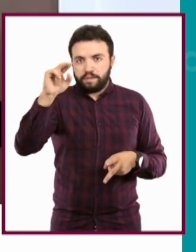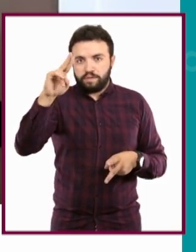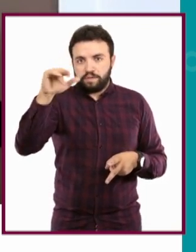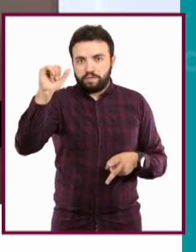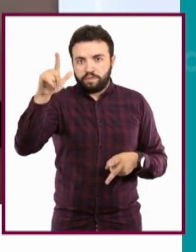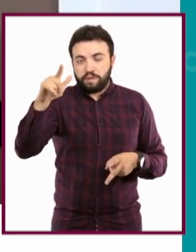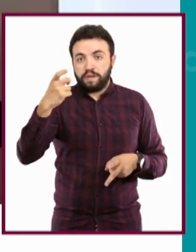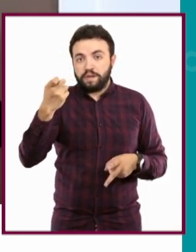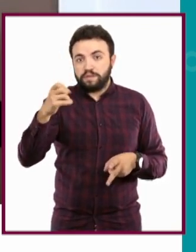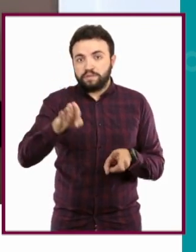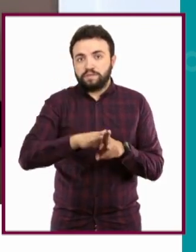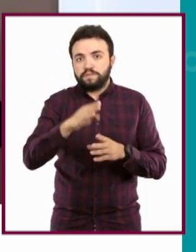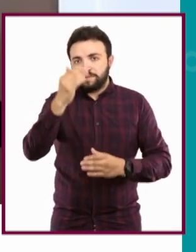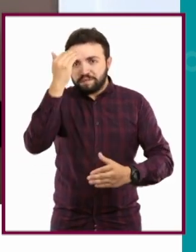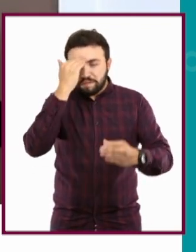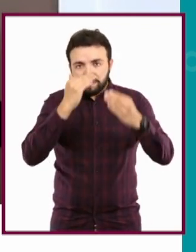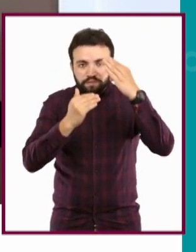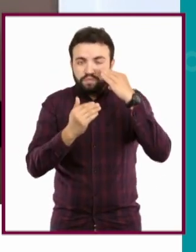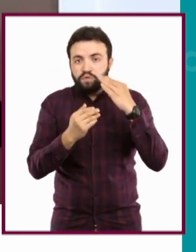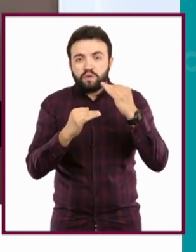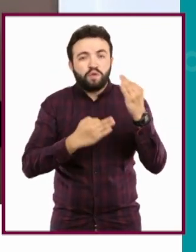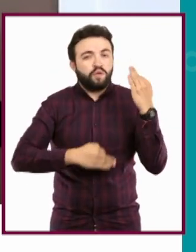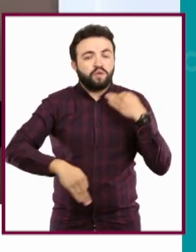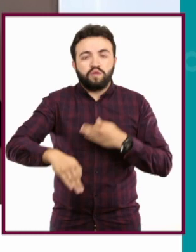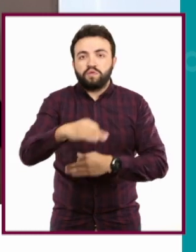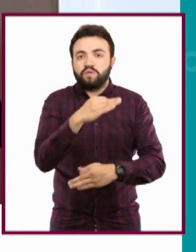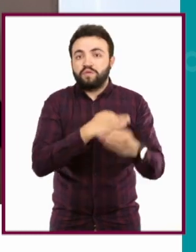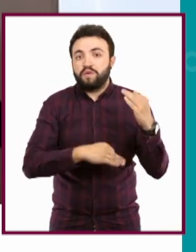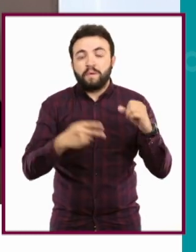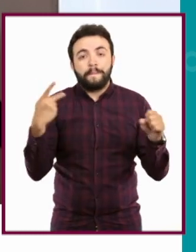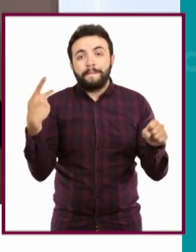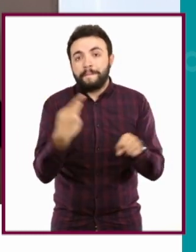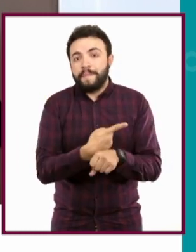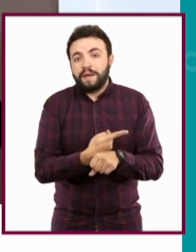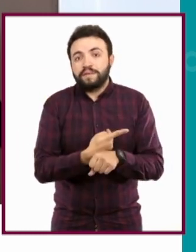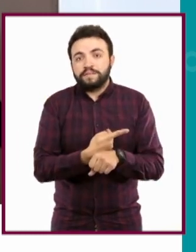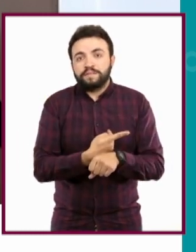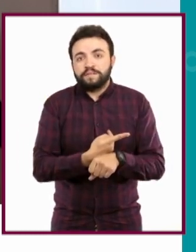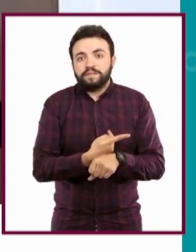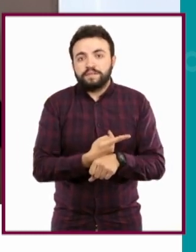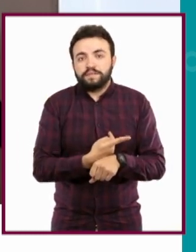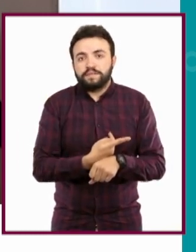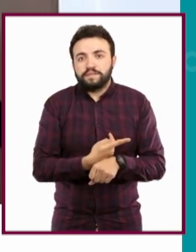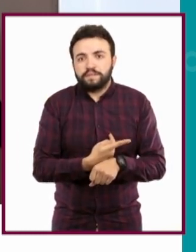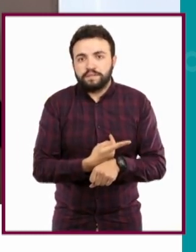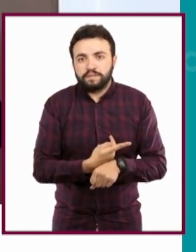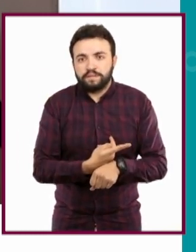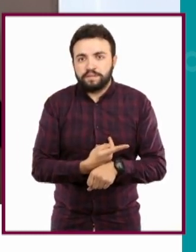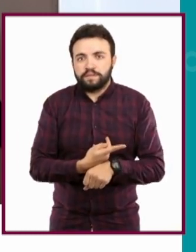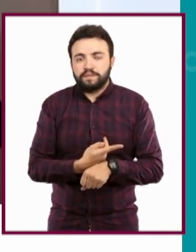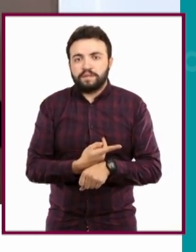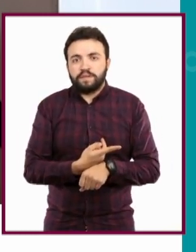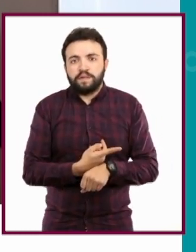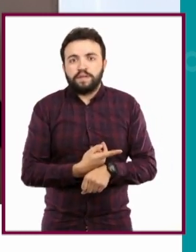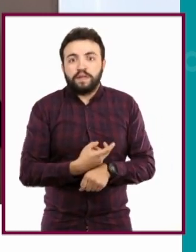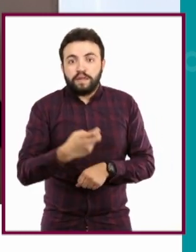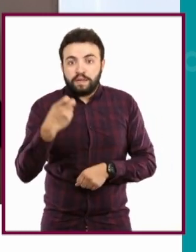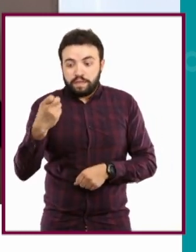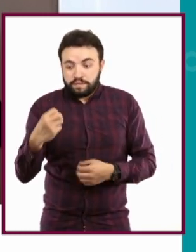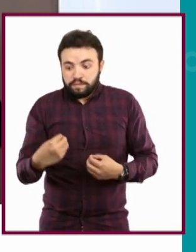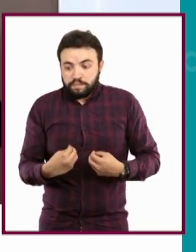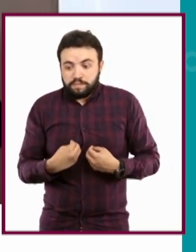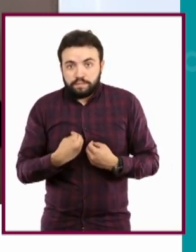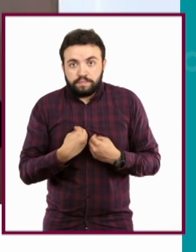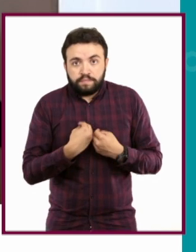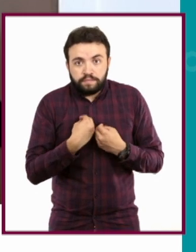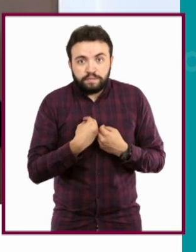de que todo es impermanente y todo va a pasar. Vivir la vida con esa noción nos ayuda